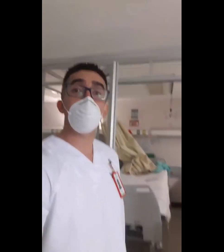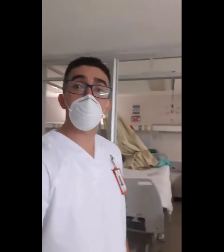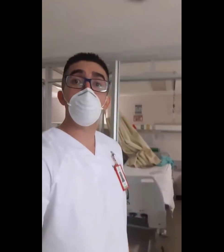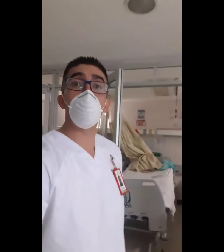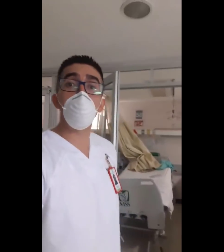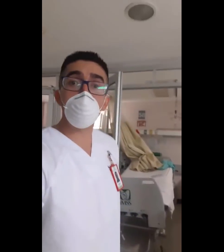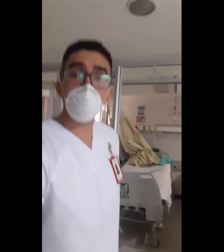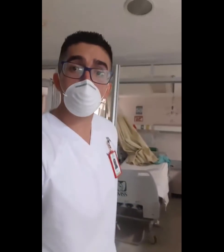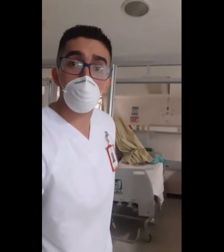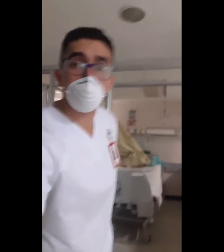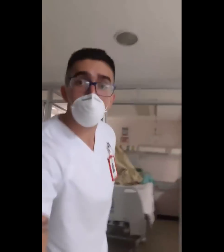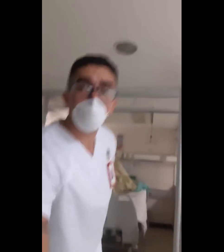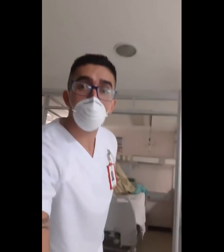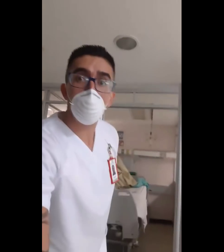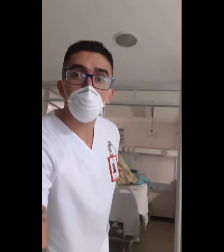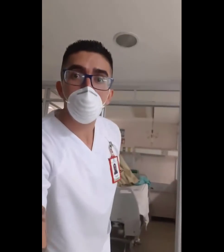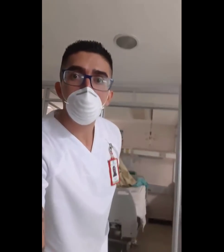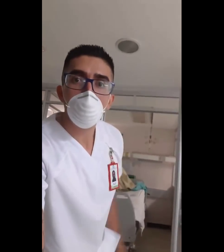estar infectados.